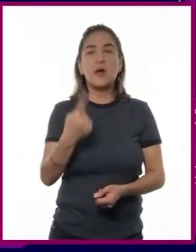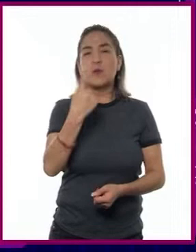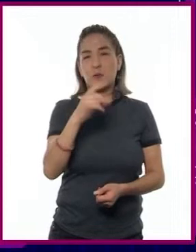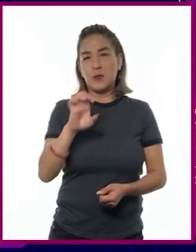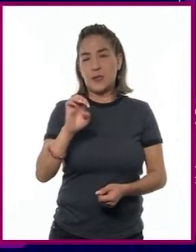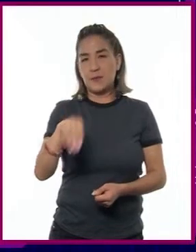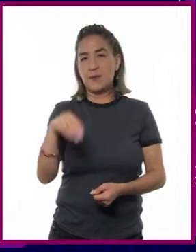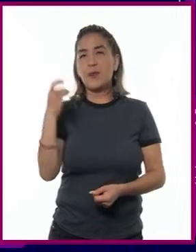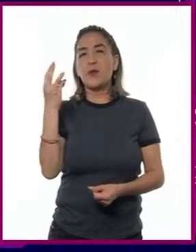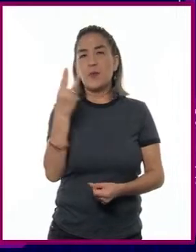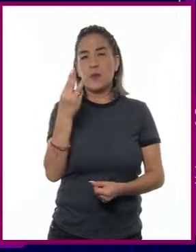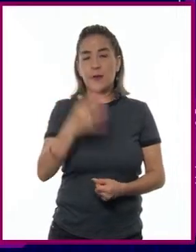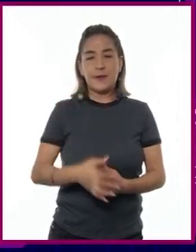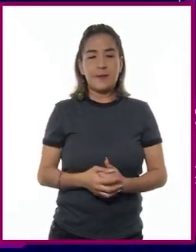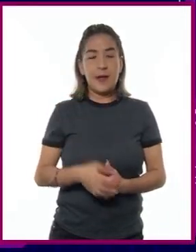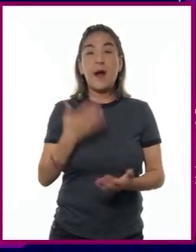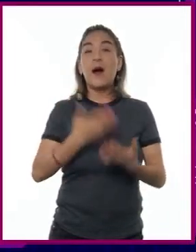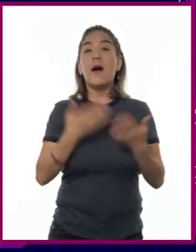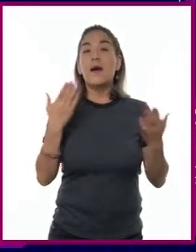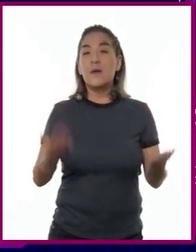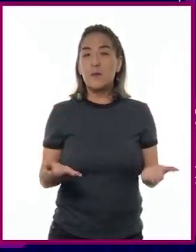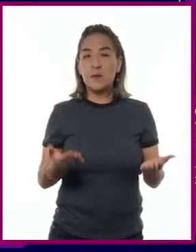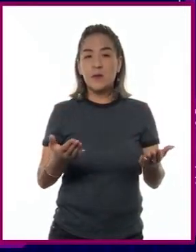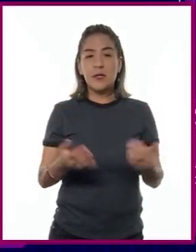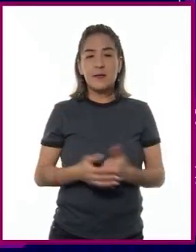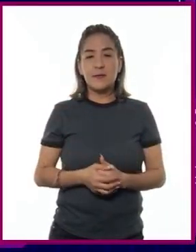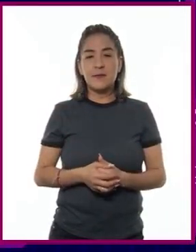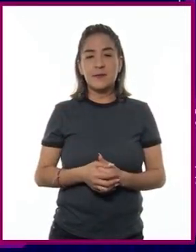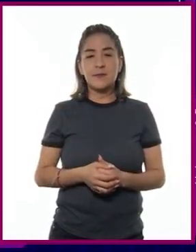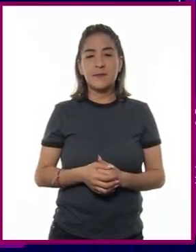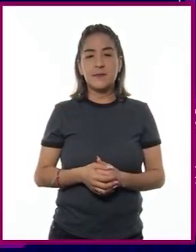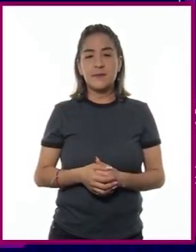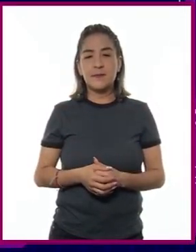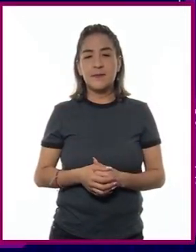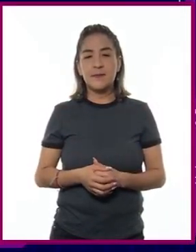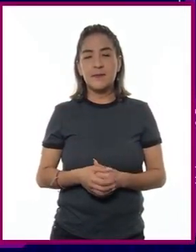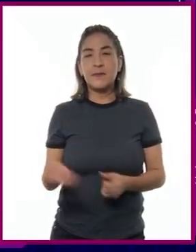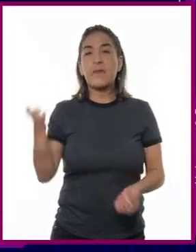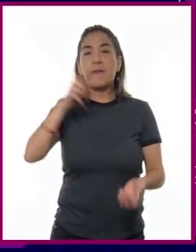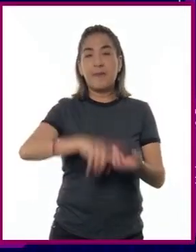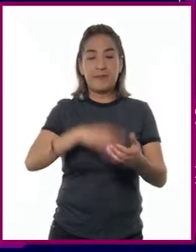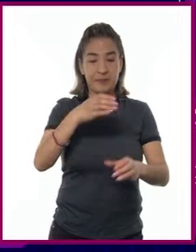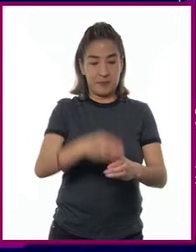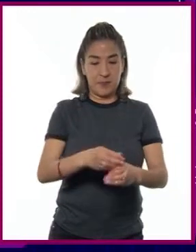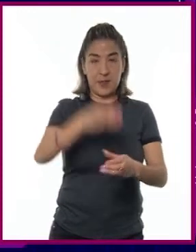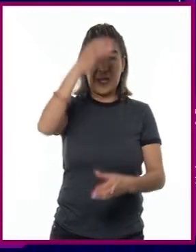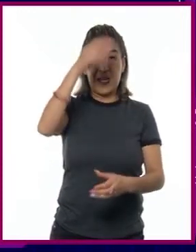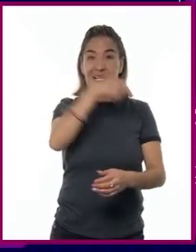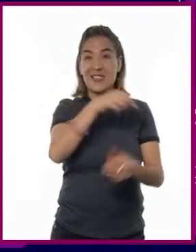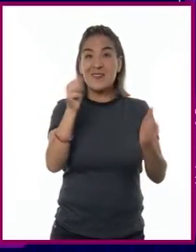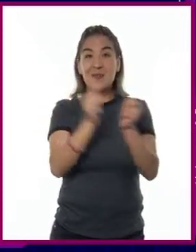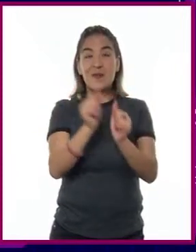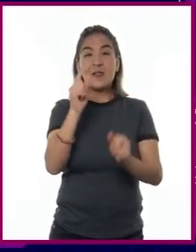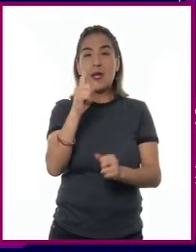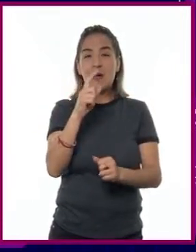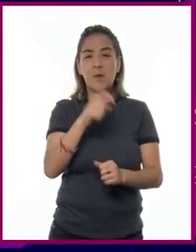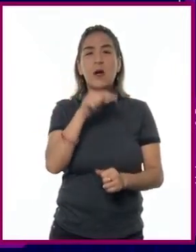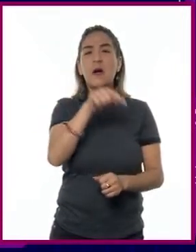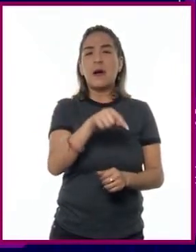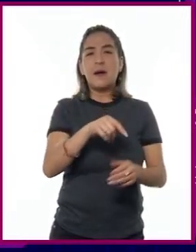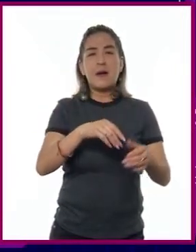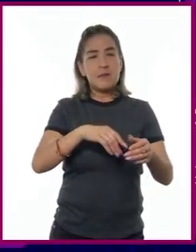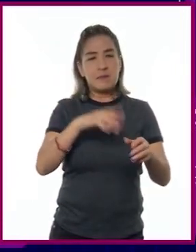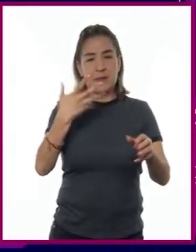cúbico. Ahora, consideren que en un recipiente con agua se pinta